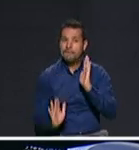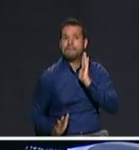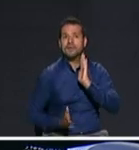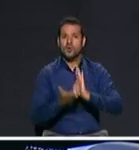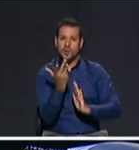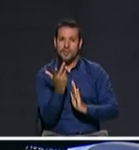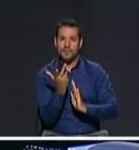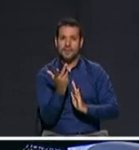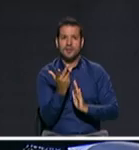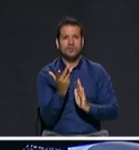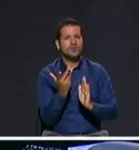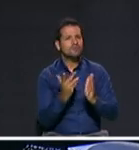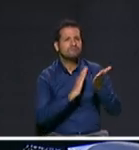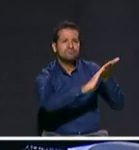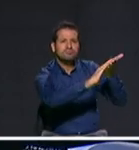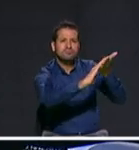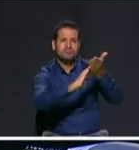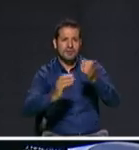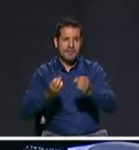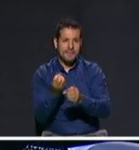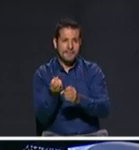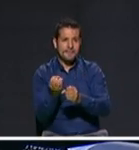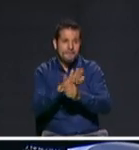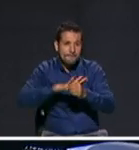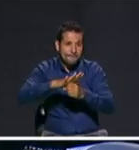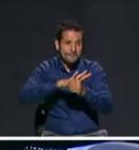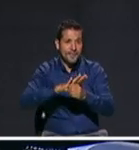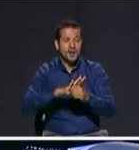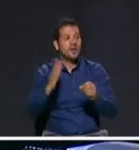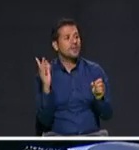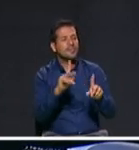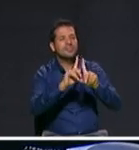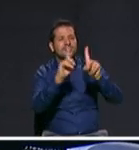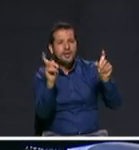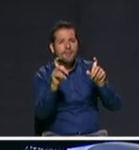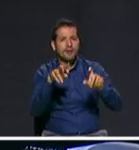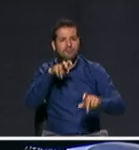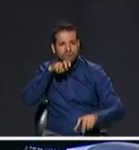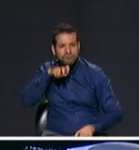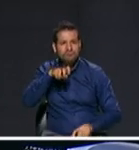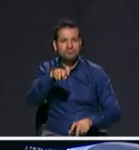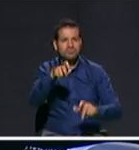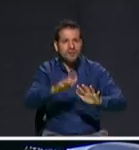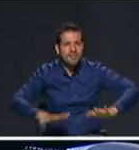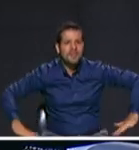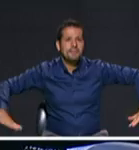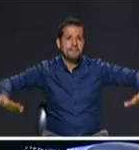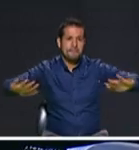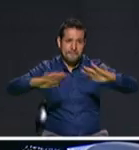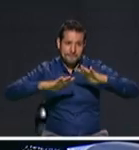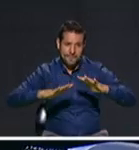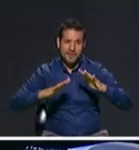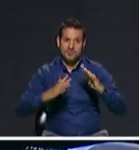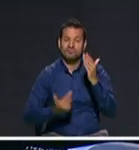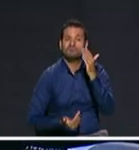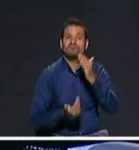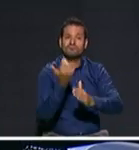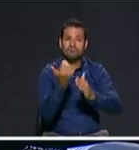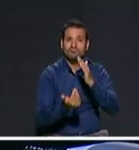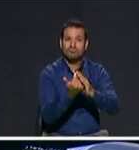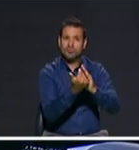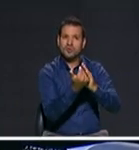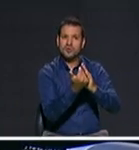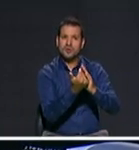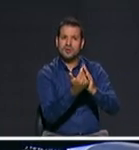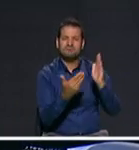de barrios también vamos a trabajar en el sistema de espacio público vamos a articularlo además con los cerros tutelares vamos a